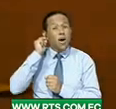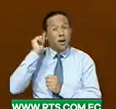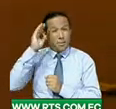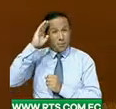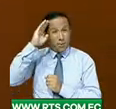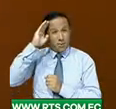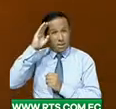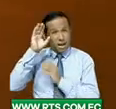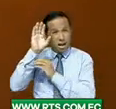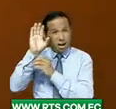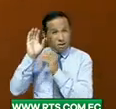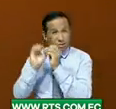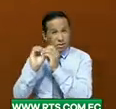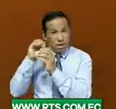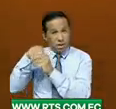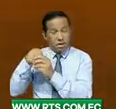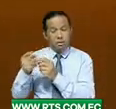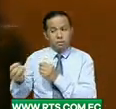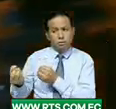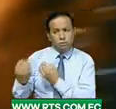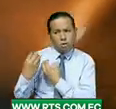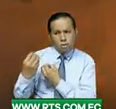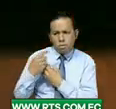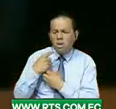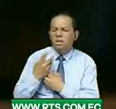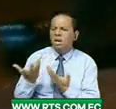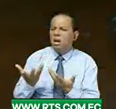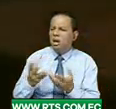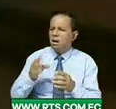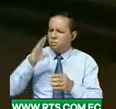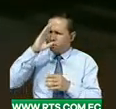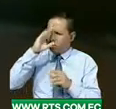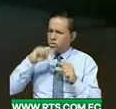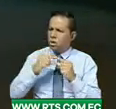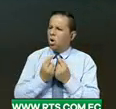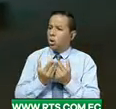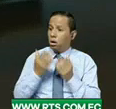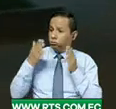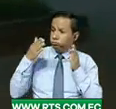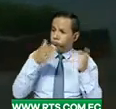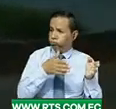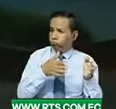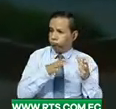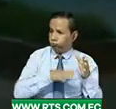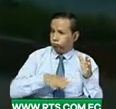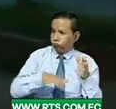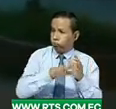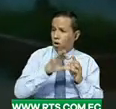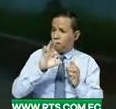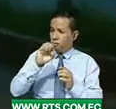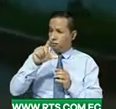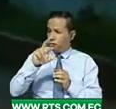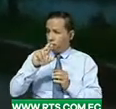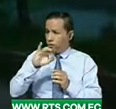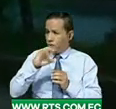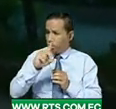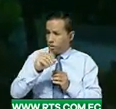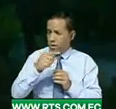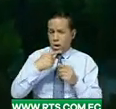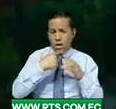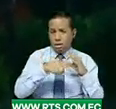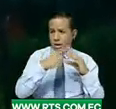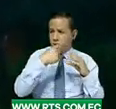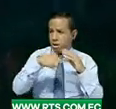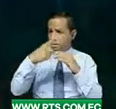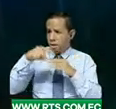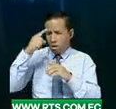en la UPC, pues están los uniformados concentrados en la UBC de Florida, todavía enviando las órdenes a